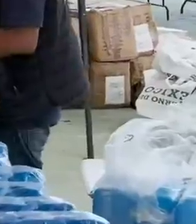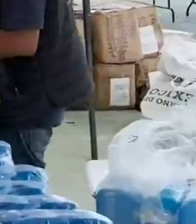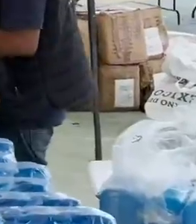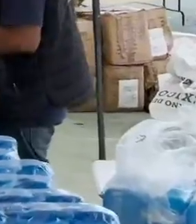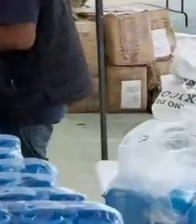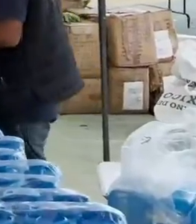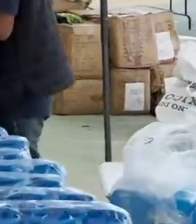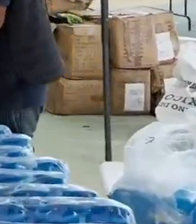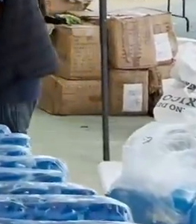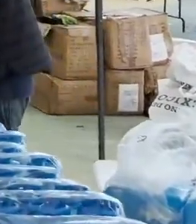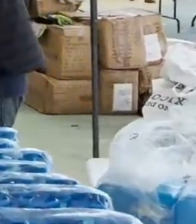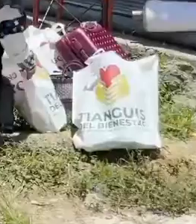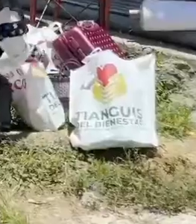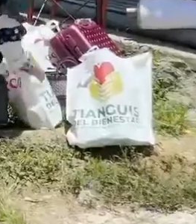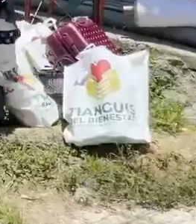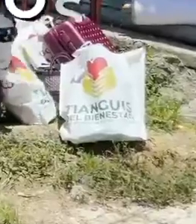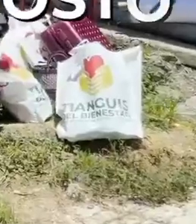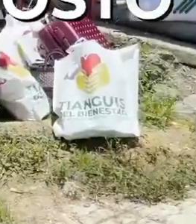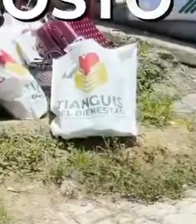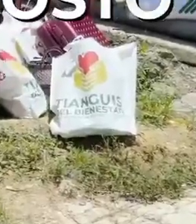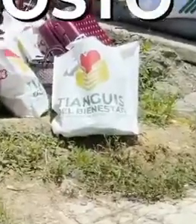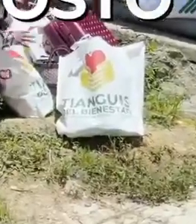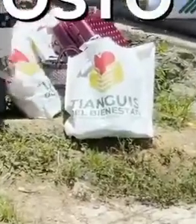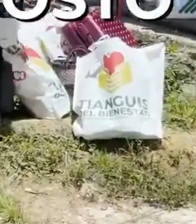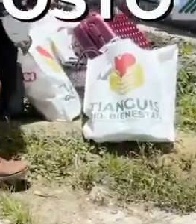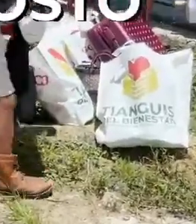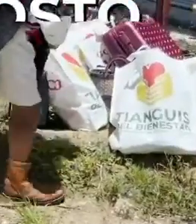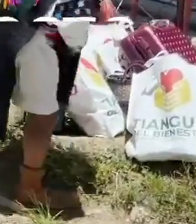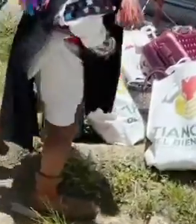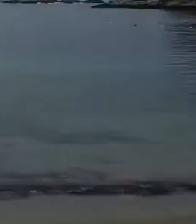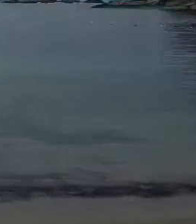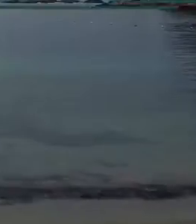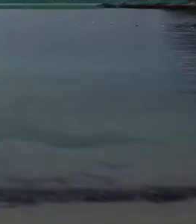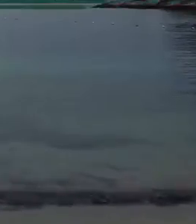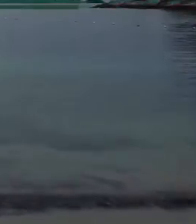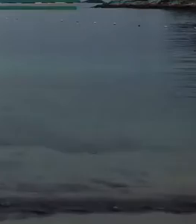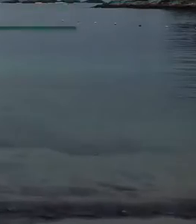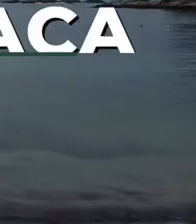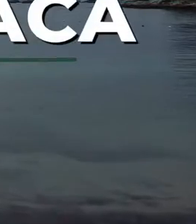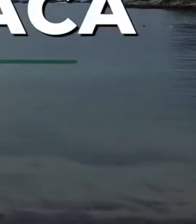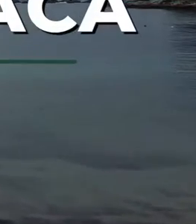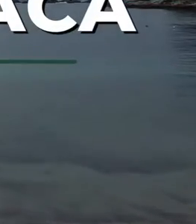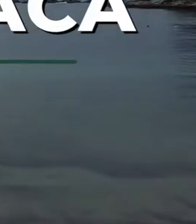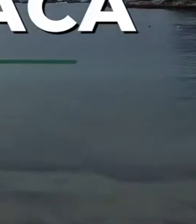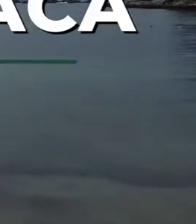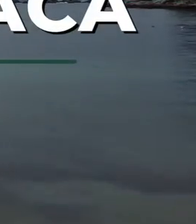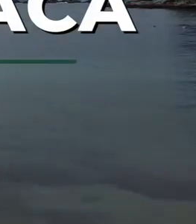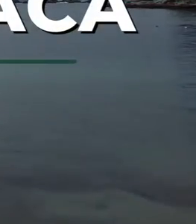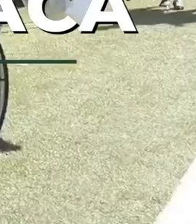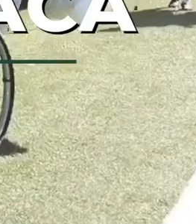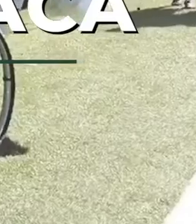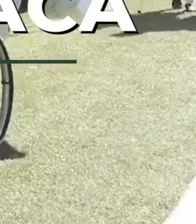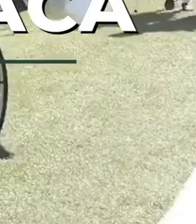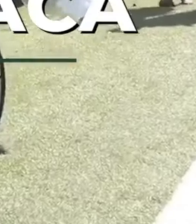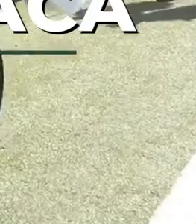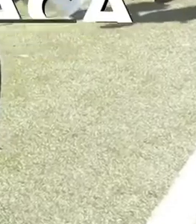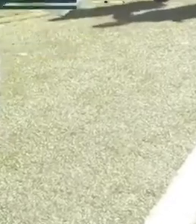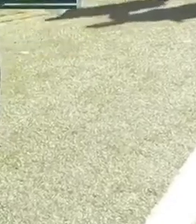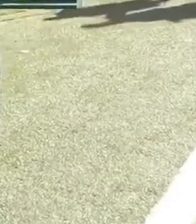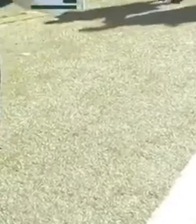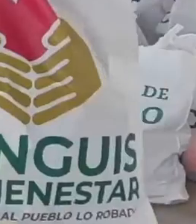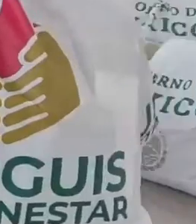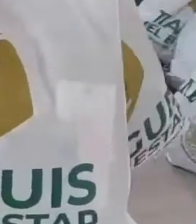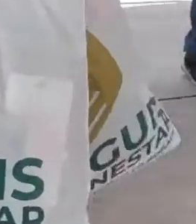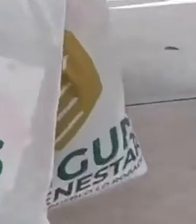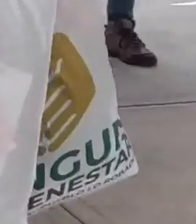mil familias y la jornada concluirá el 8 de agosto. En una segunda etapa, el Tianguis del Bienestar regresó a Oaxaca